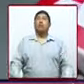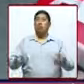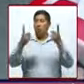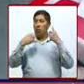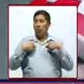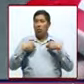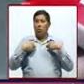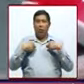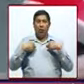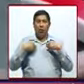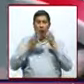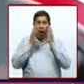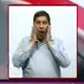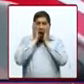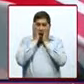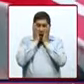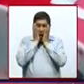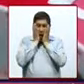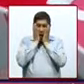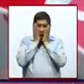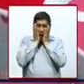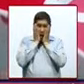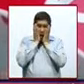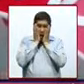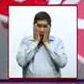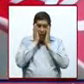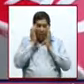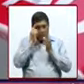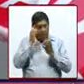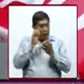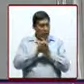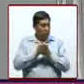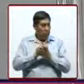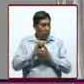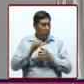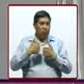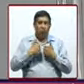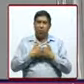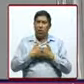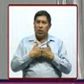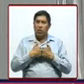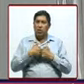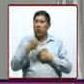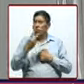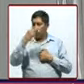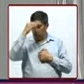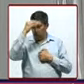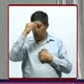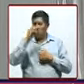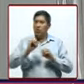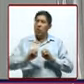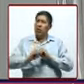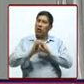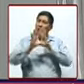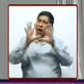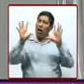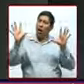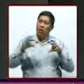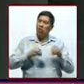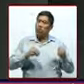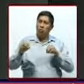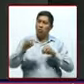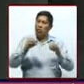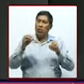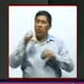Vuelven ahí, se los jóvenes hacia allá. Me parece que creo incluso es una chica, porque son dos hombres, clarito se ve el movimiento de una